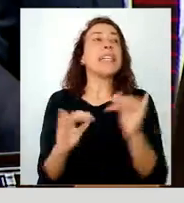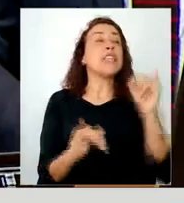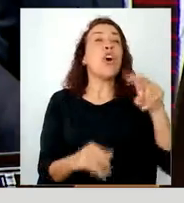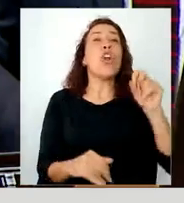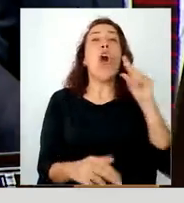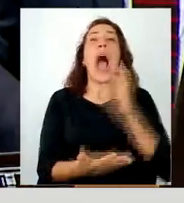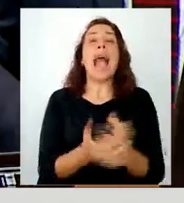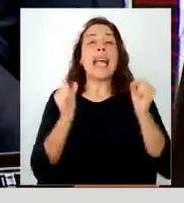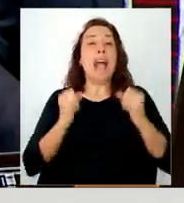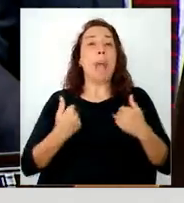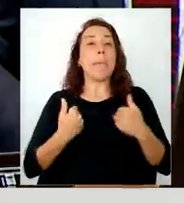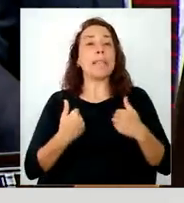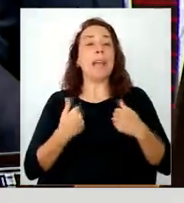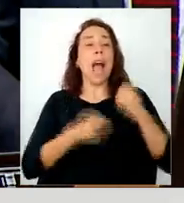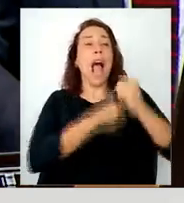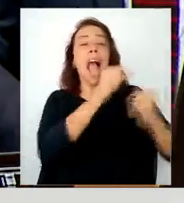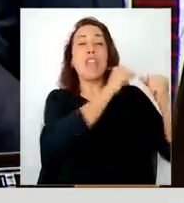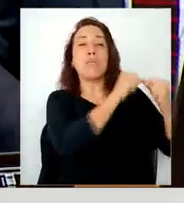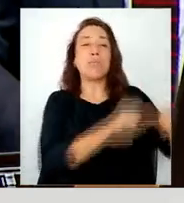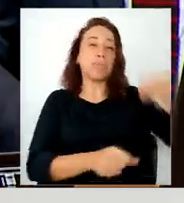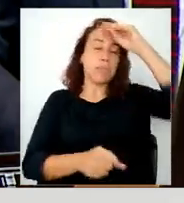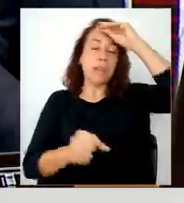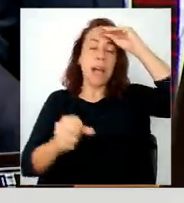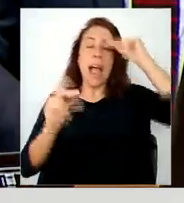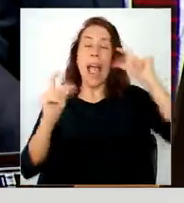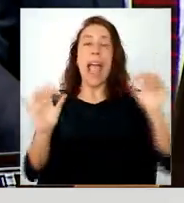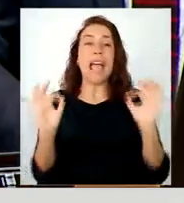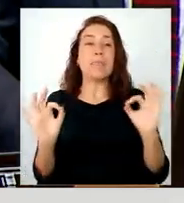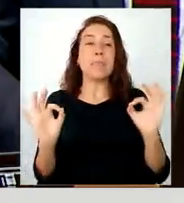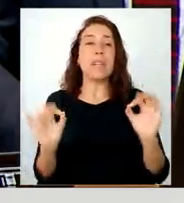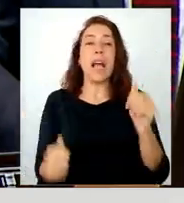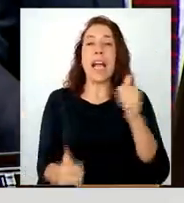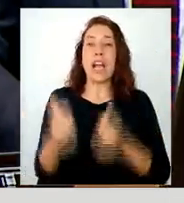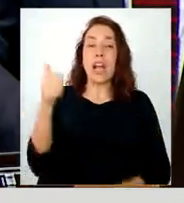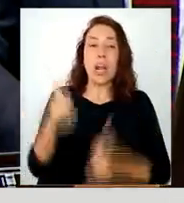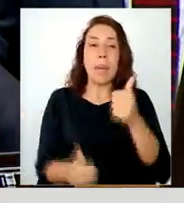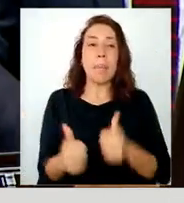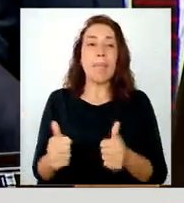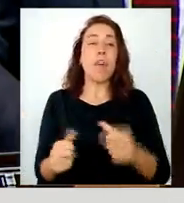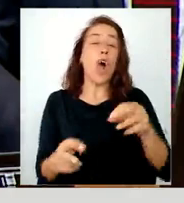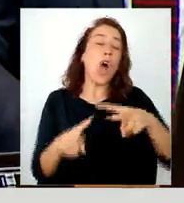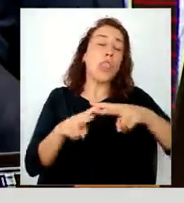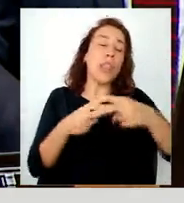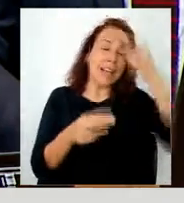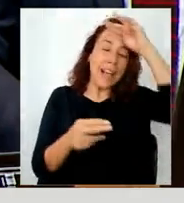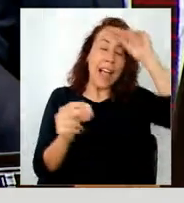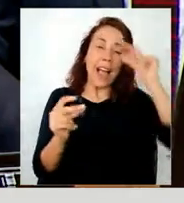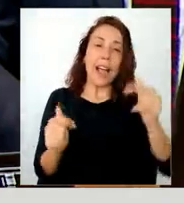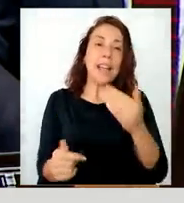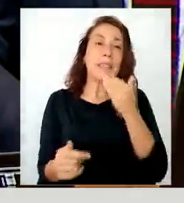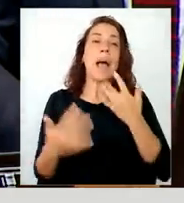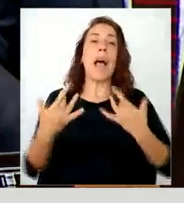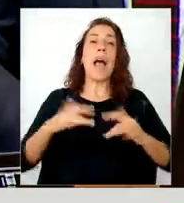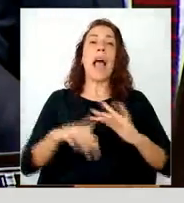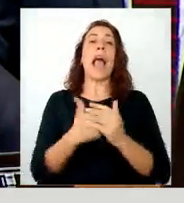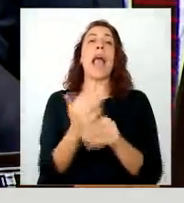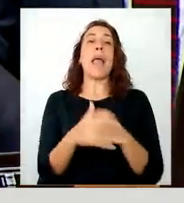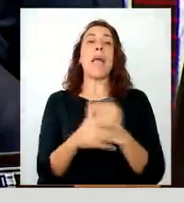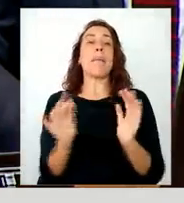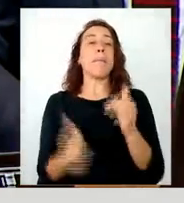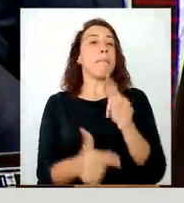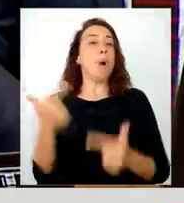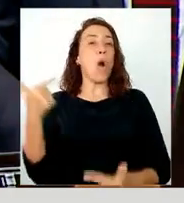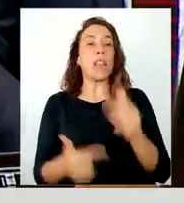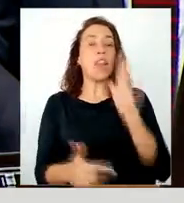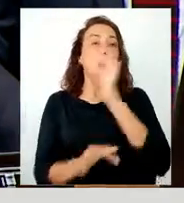la experiencia en el rubro la competencia profesional o técnica y la imparcialidad política con justa